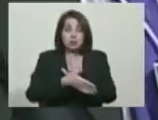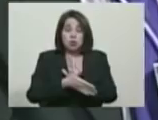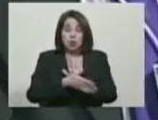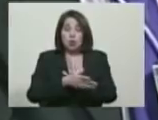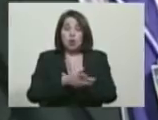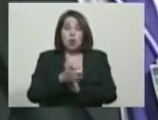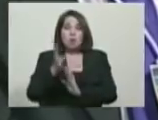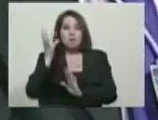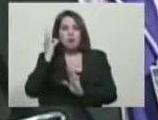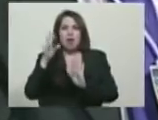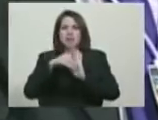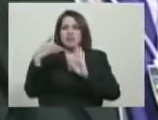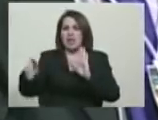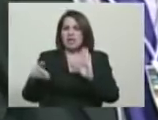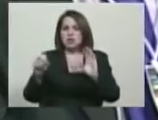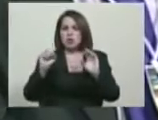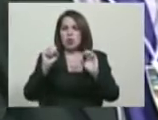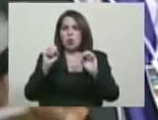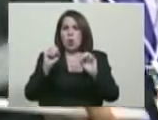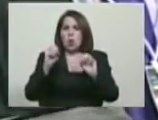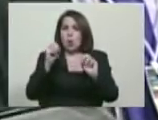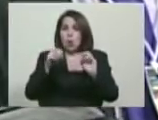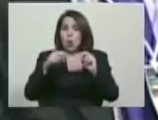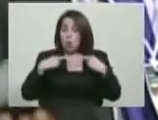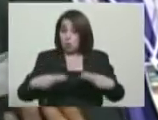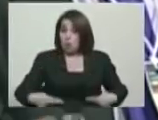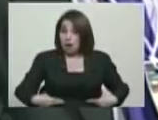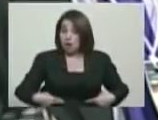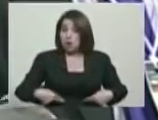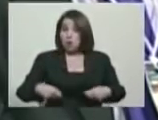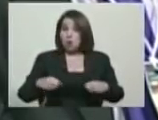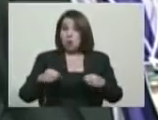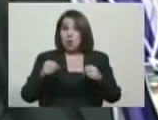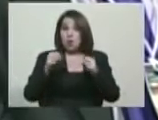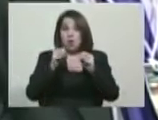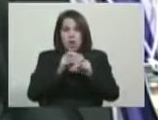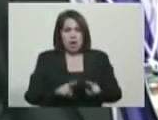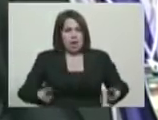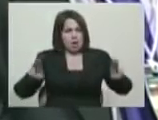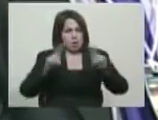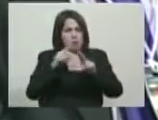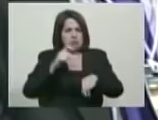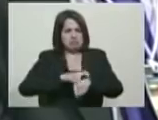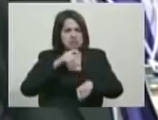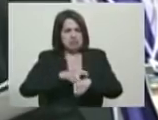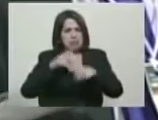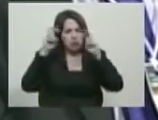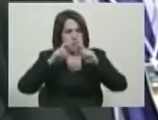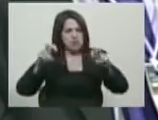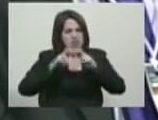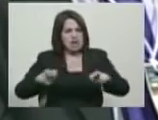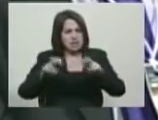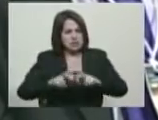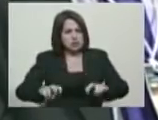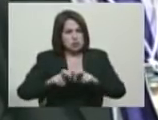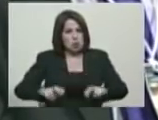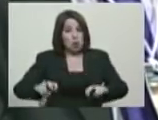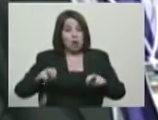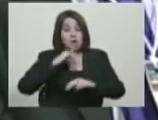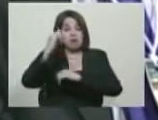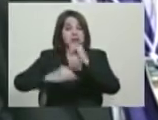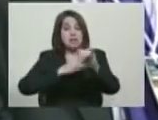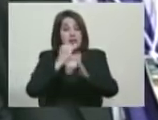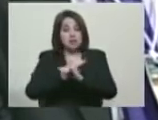comisionada de los derechos humanos de la ONU, Michelle Bachelet, quien dijo que ya era tiempo de iniciar una investigación internacional sobre el asesinato del periodista